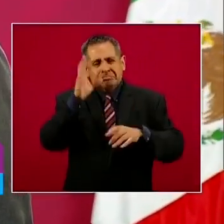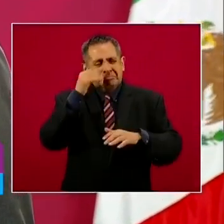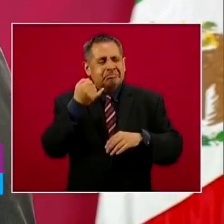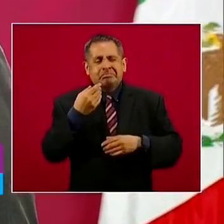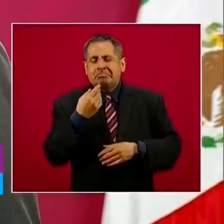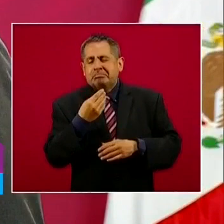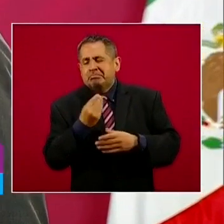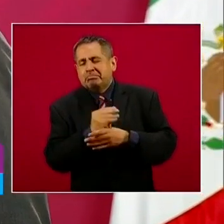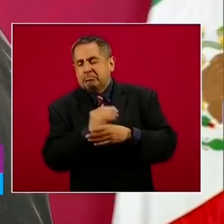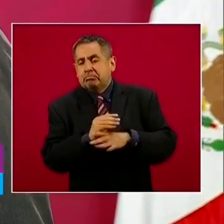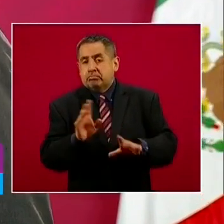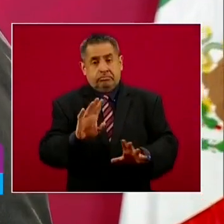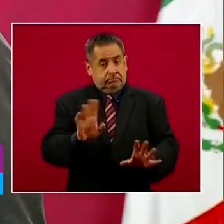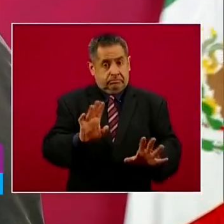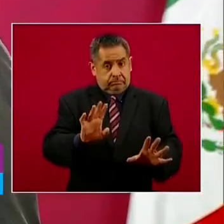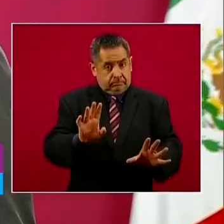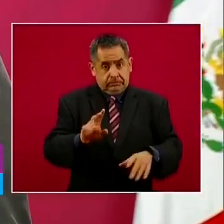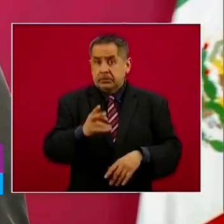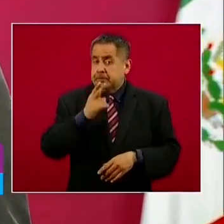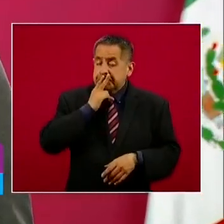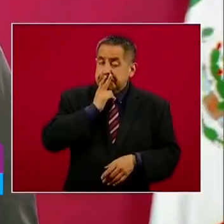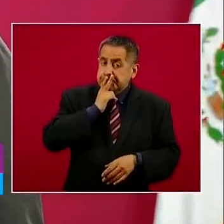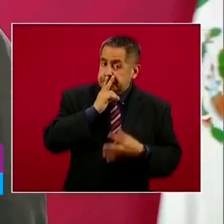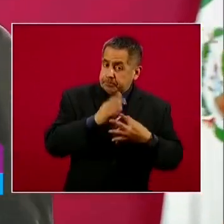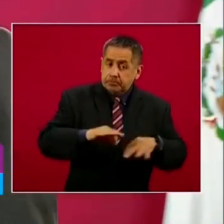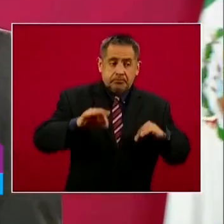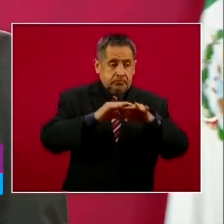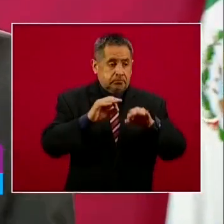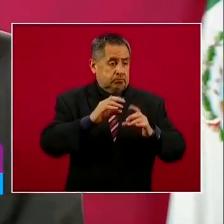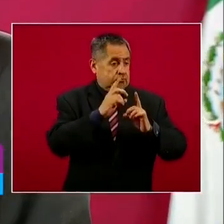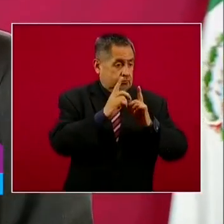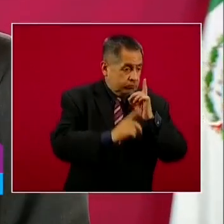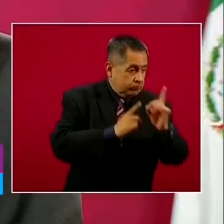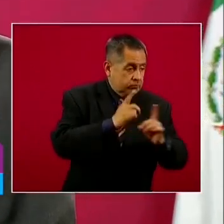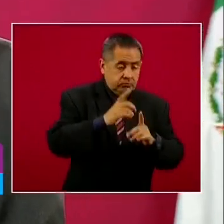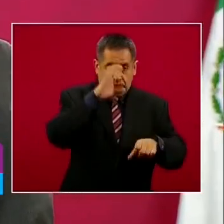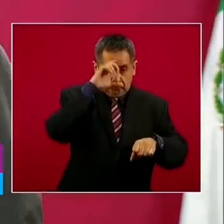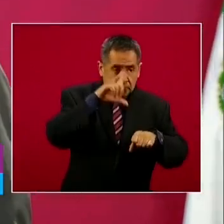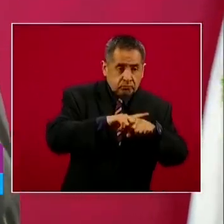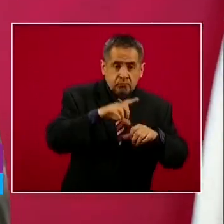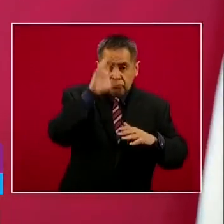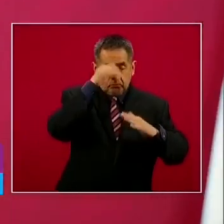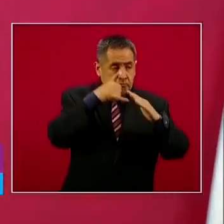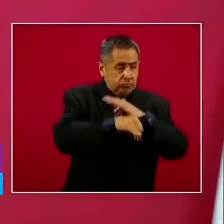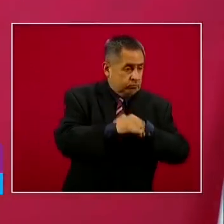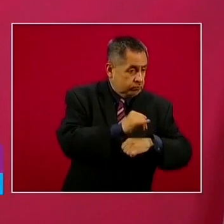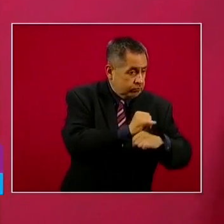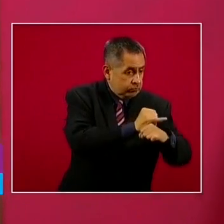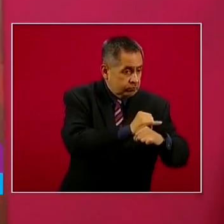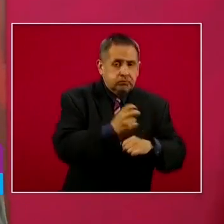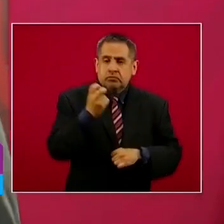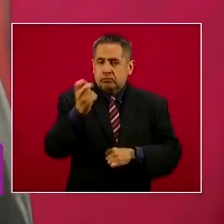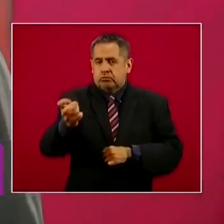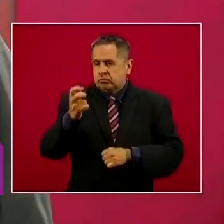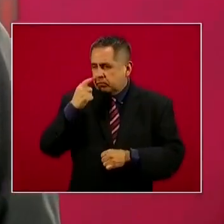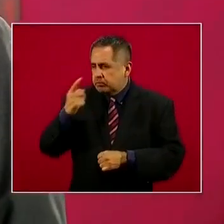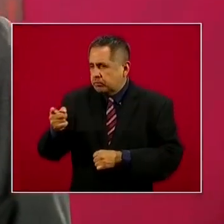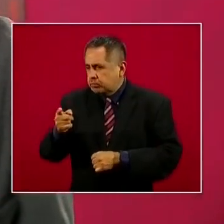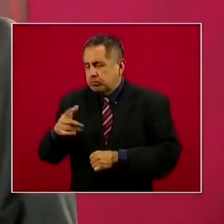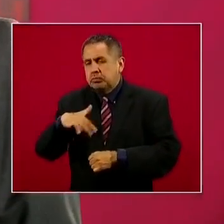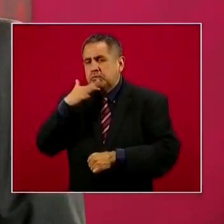tan nos importa el deporte la cultura la ciencia que queremos que no haya corrupción